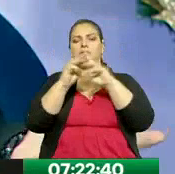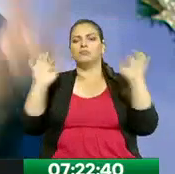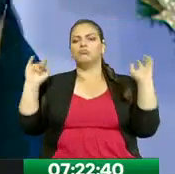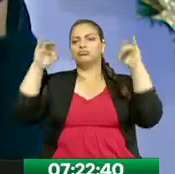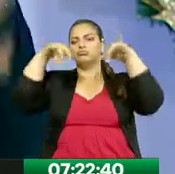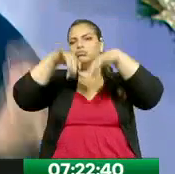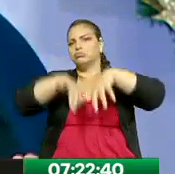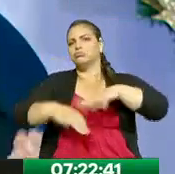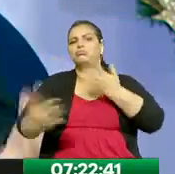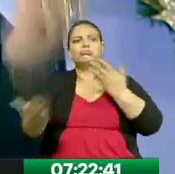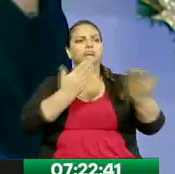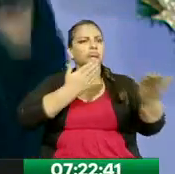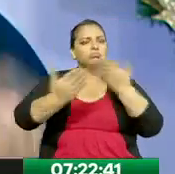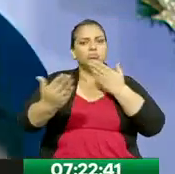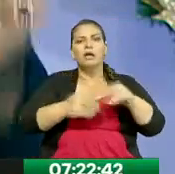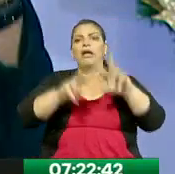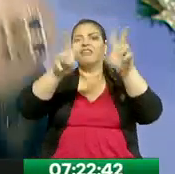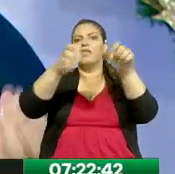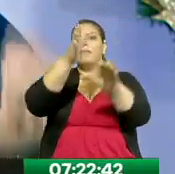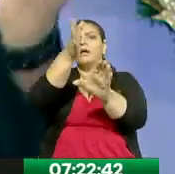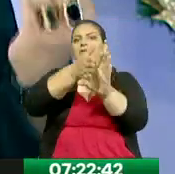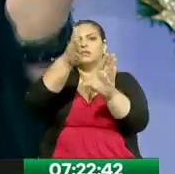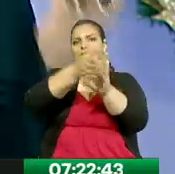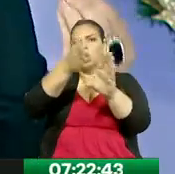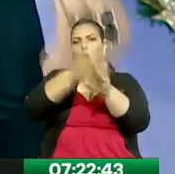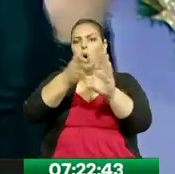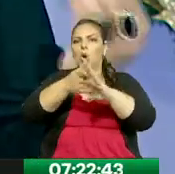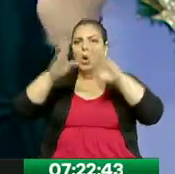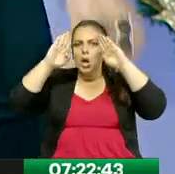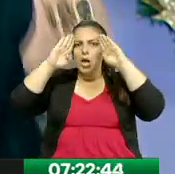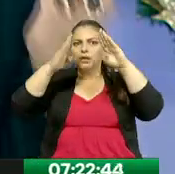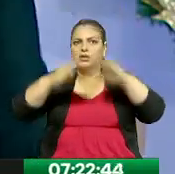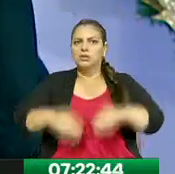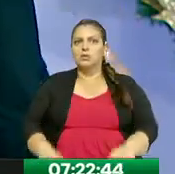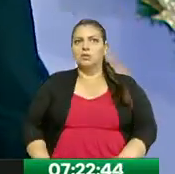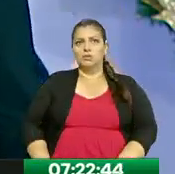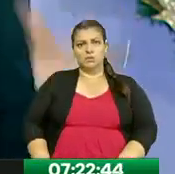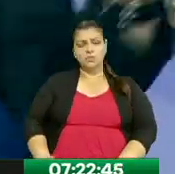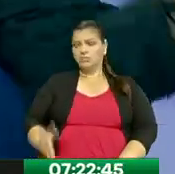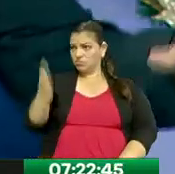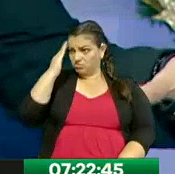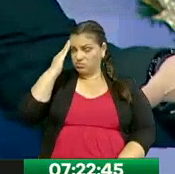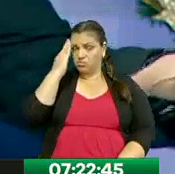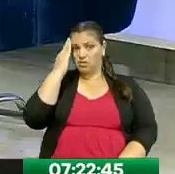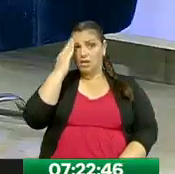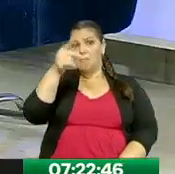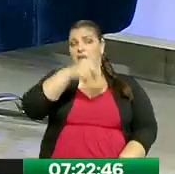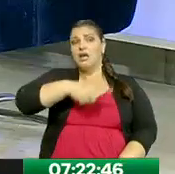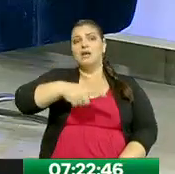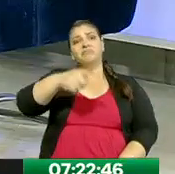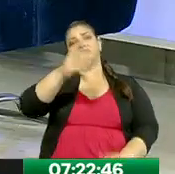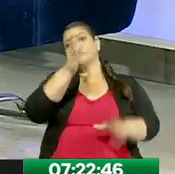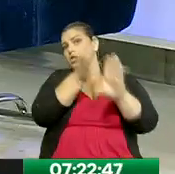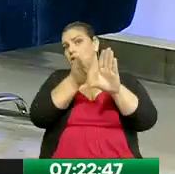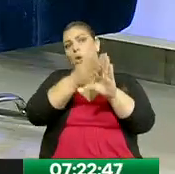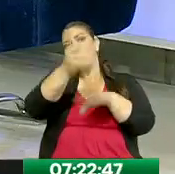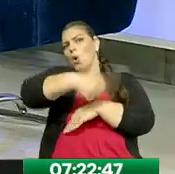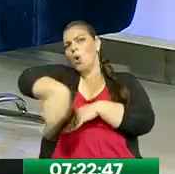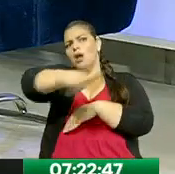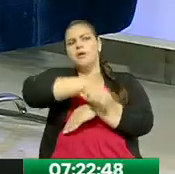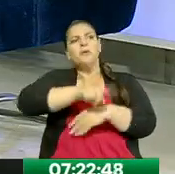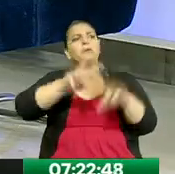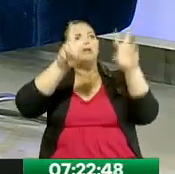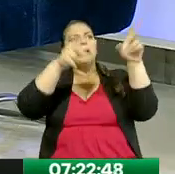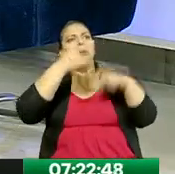puedes entender que las psicólogas y psicólogos del Ecuador no estudian abuso sexual jamás. Entonces, si estamos hablando de que existen